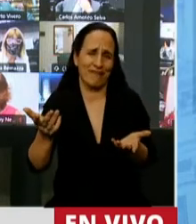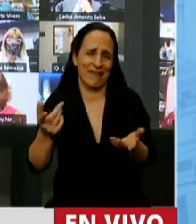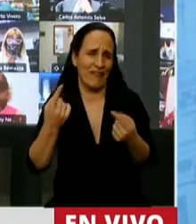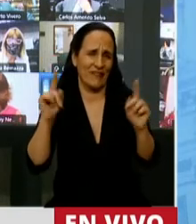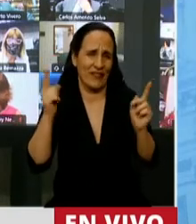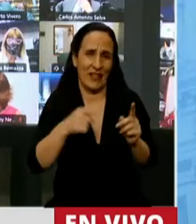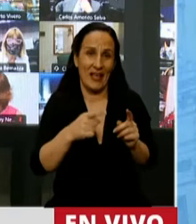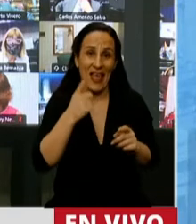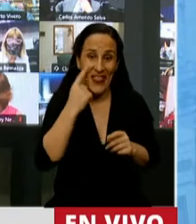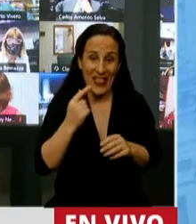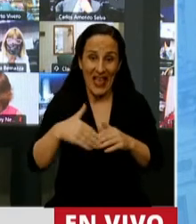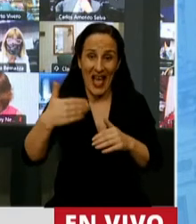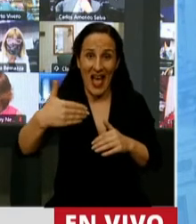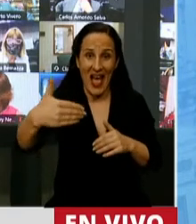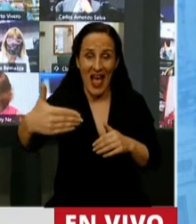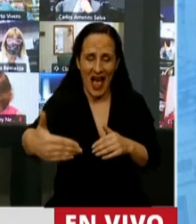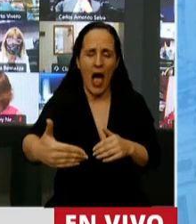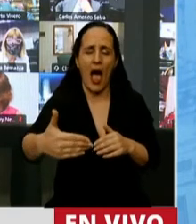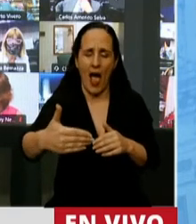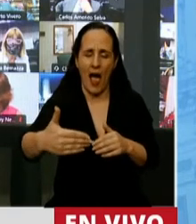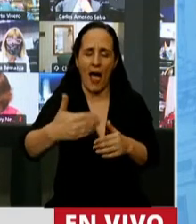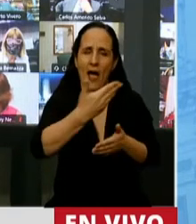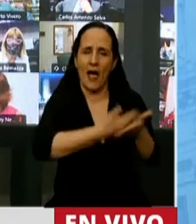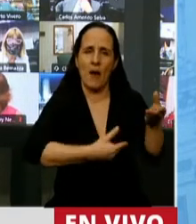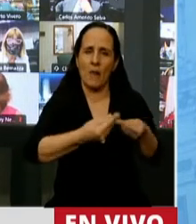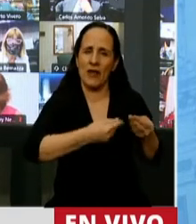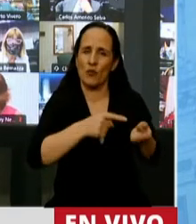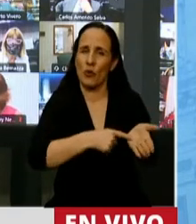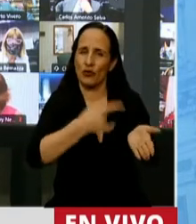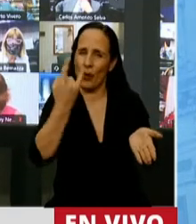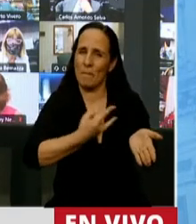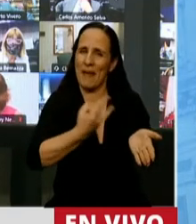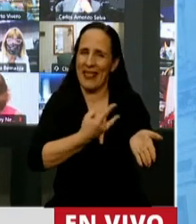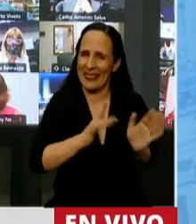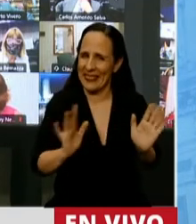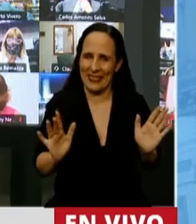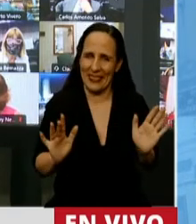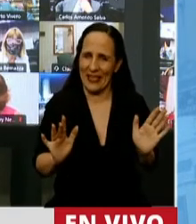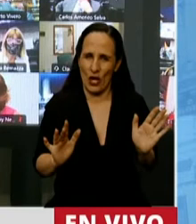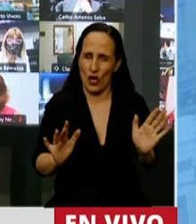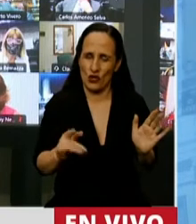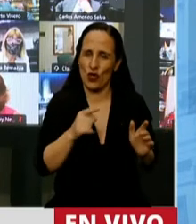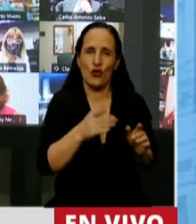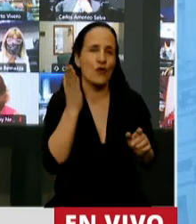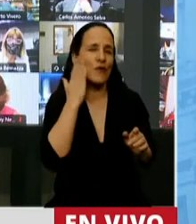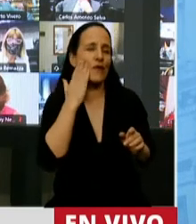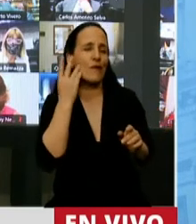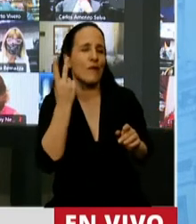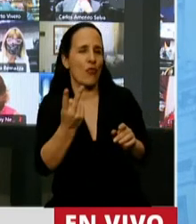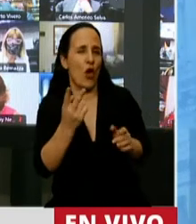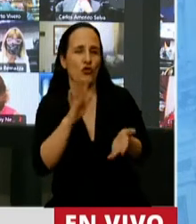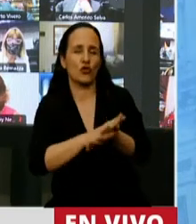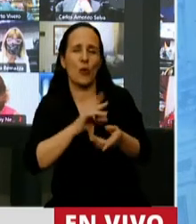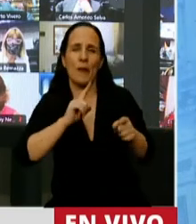desde ese día los hechos demostraron que es un presupuesto mentiroso incoherente y esto reveló una hipocresía política y